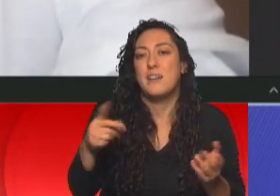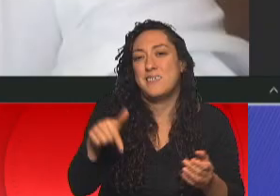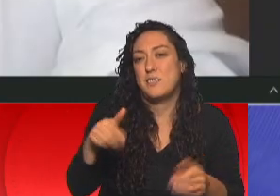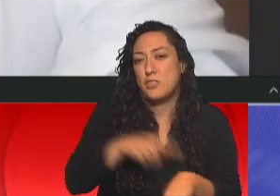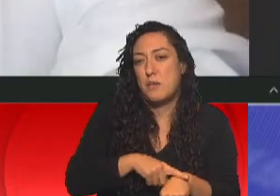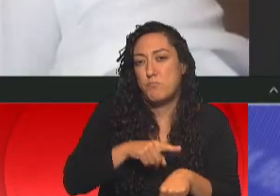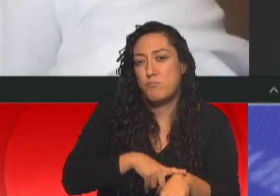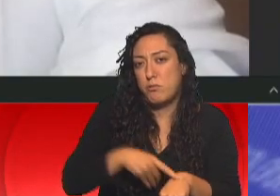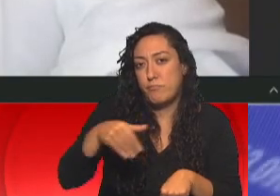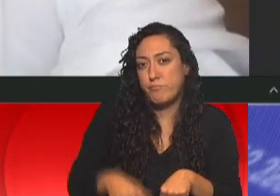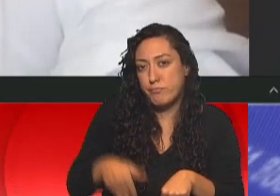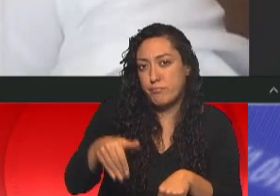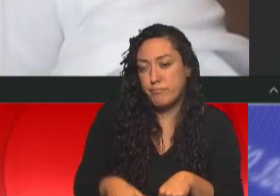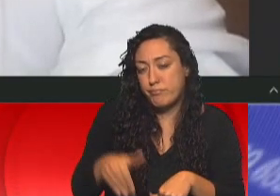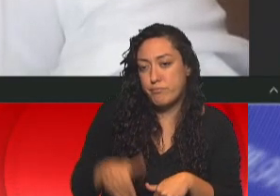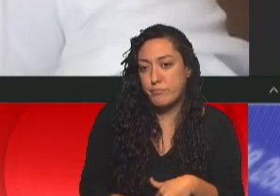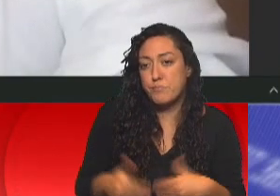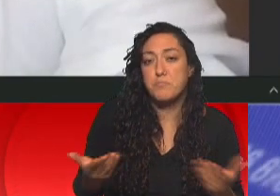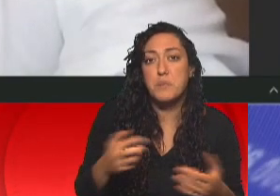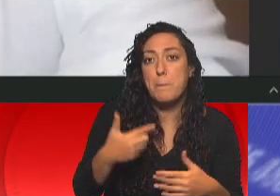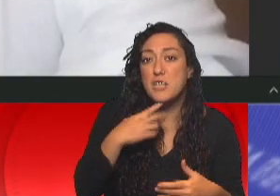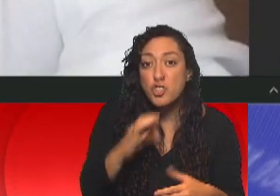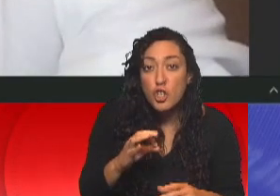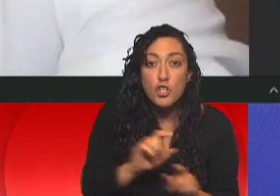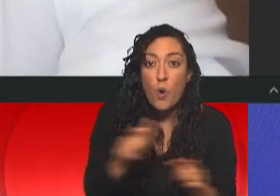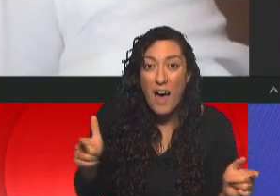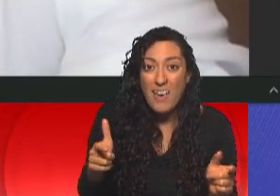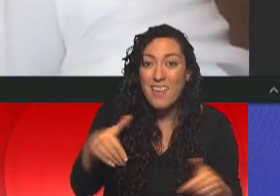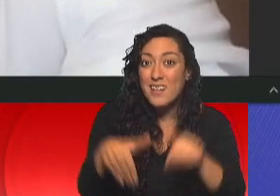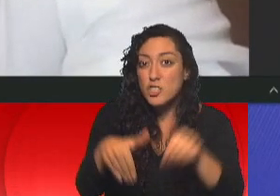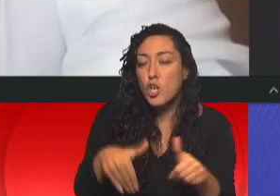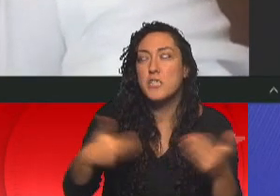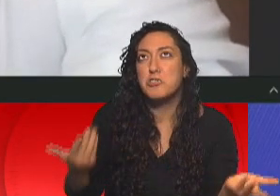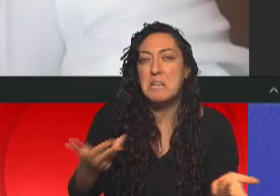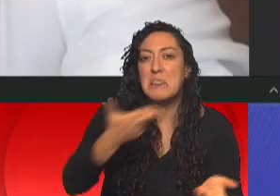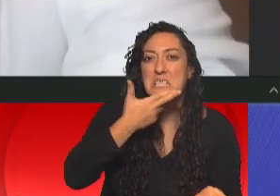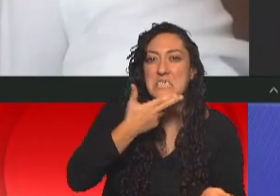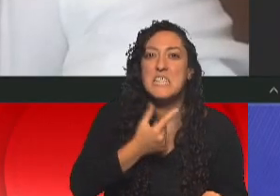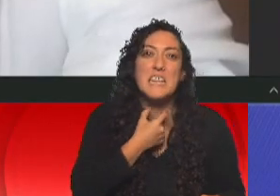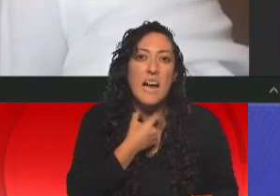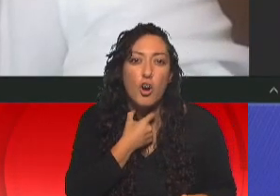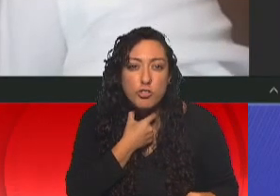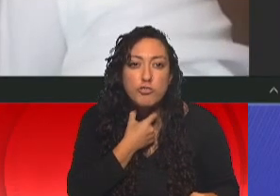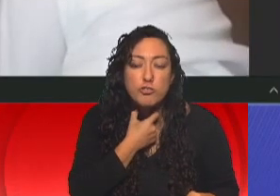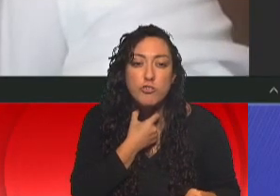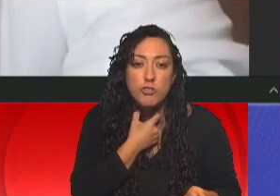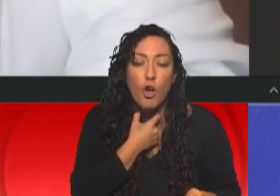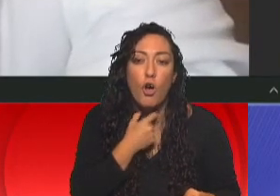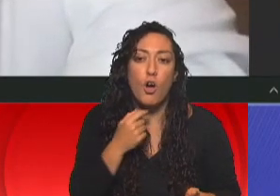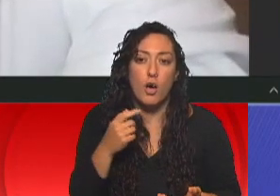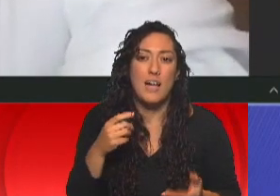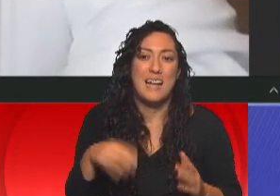pero como no hay paso, tenemos la fecha creo que es el 17 de agosto, la fecha en la que